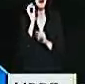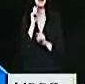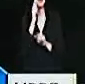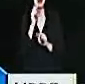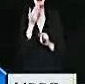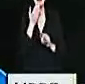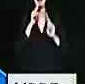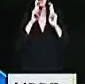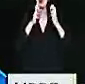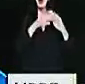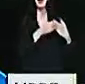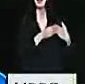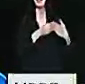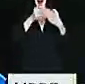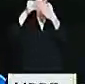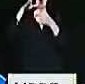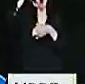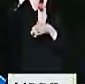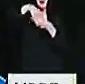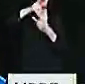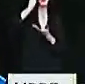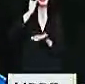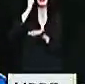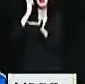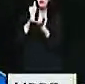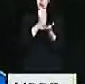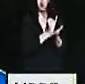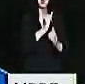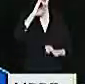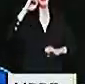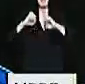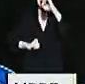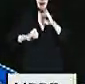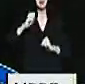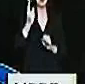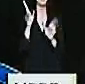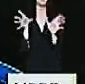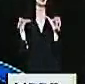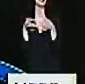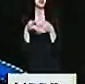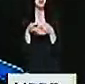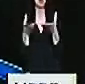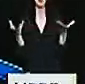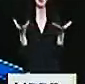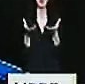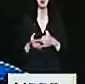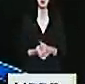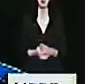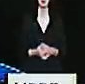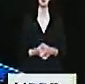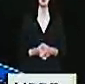liderazgos, ¿no? Liderazgo en las instituciones, en una empresa, en una organización también, de cómo ir abriendo ese abanico.